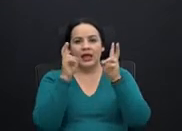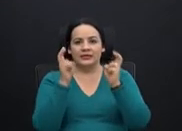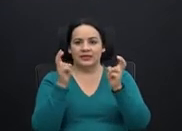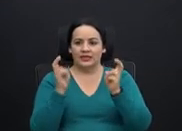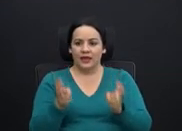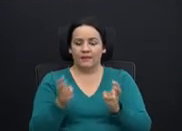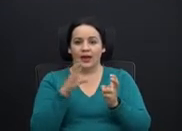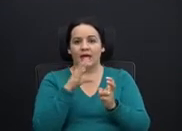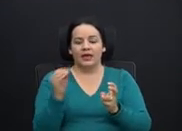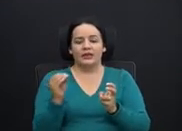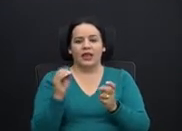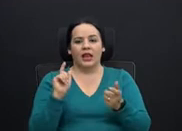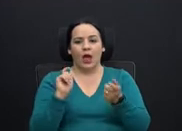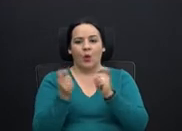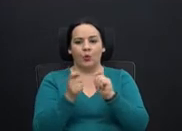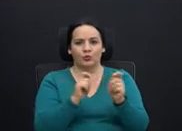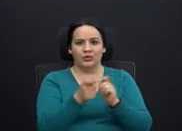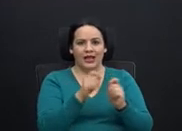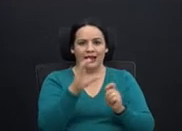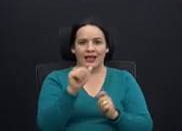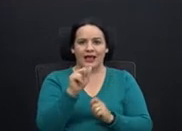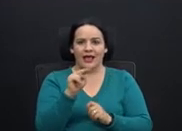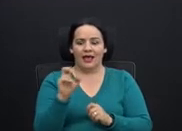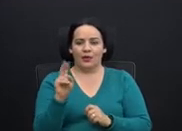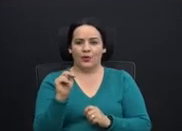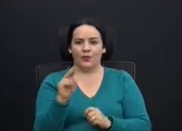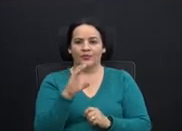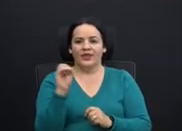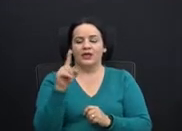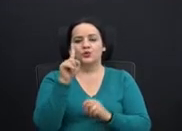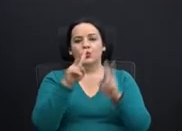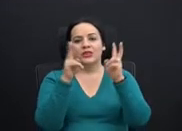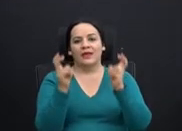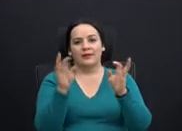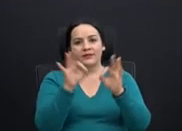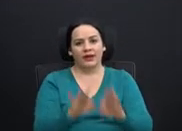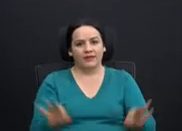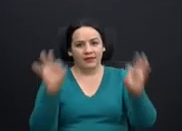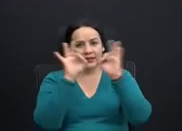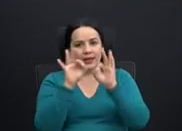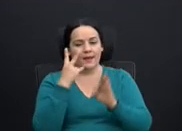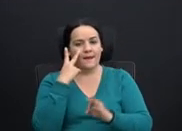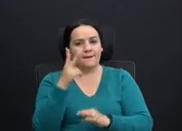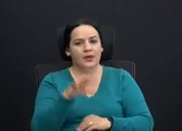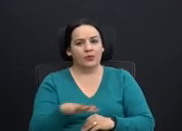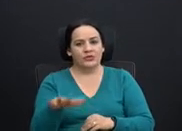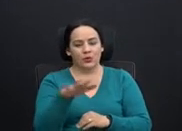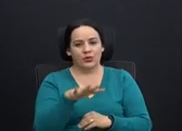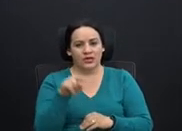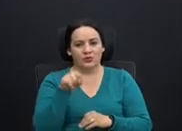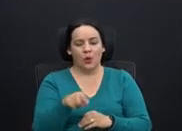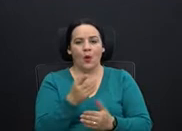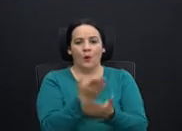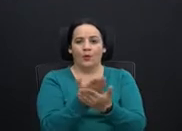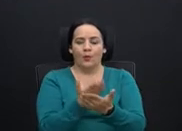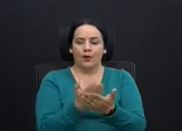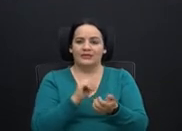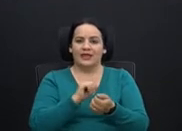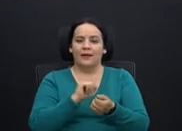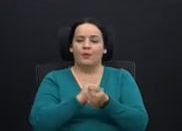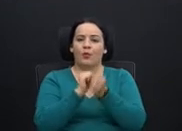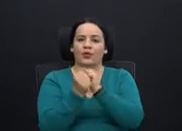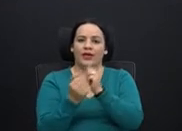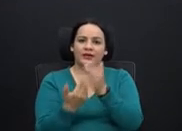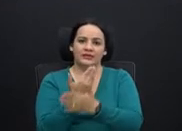del ajuste del canon es un tema tremendamente relevante y lo vemos en el contexto de la propuesta de armonización de